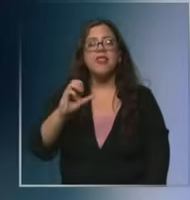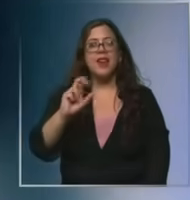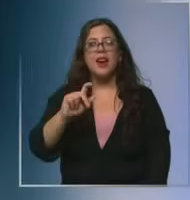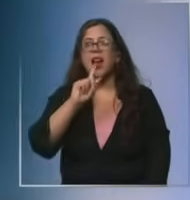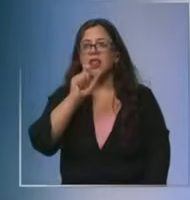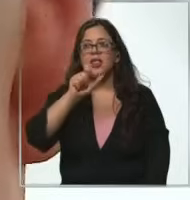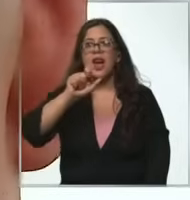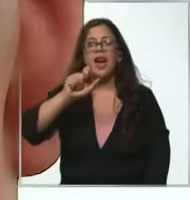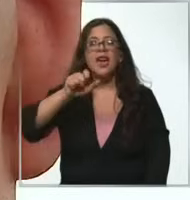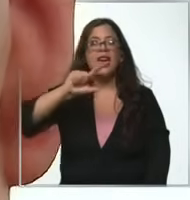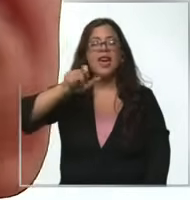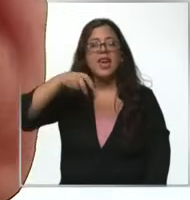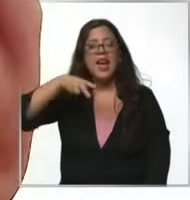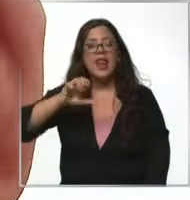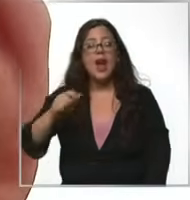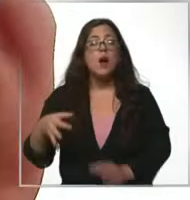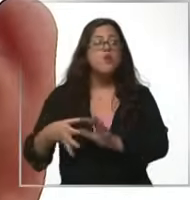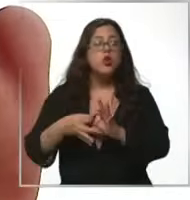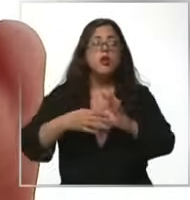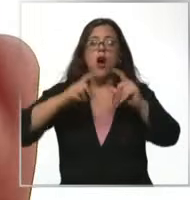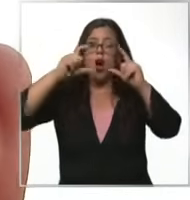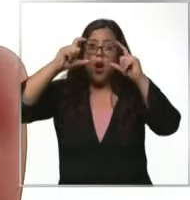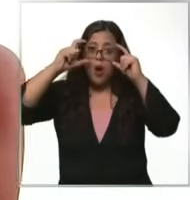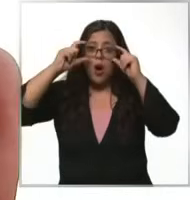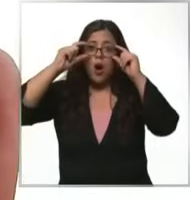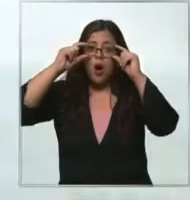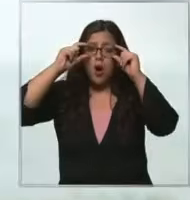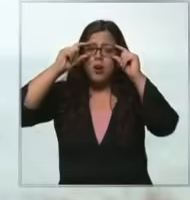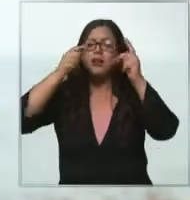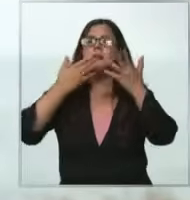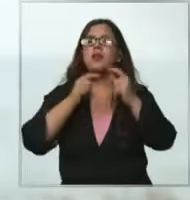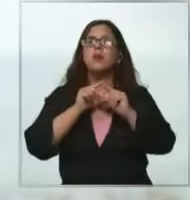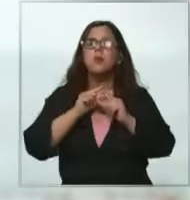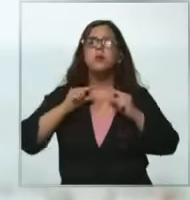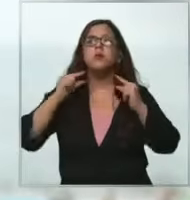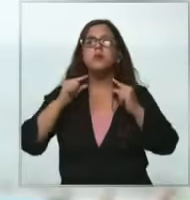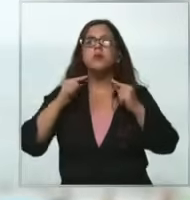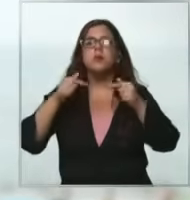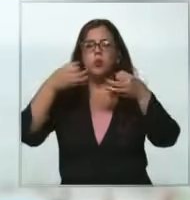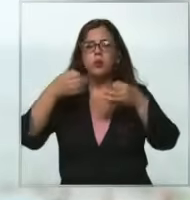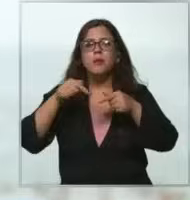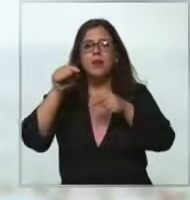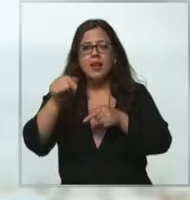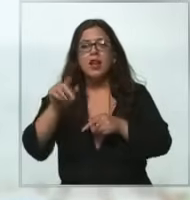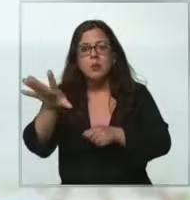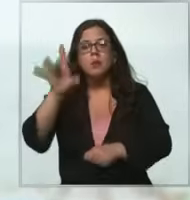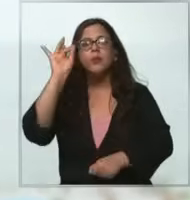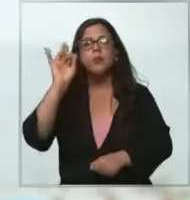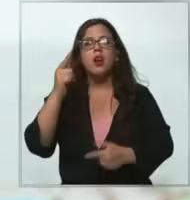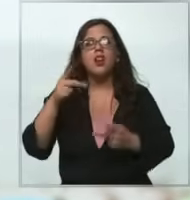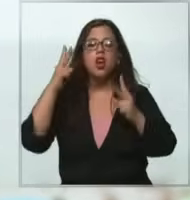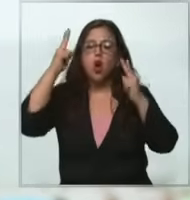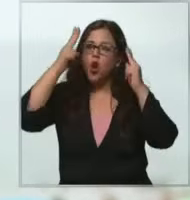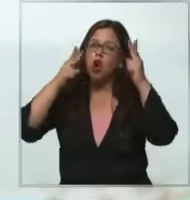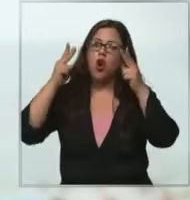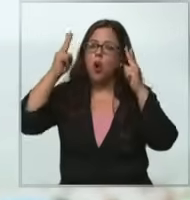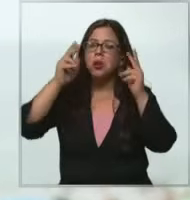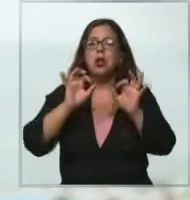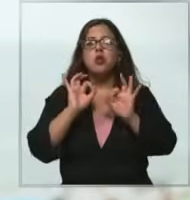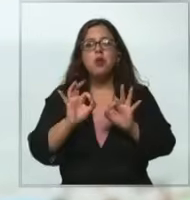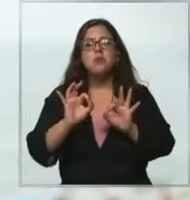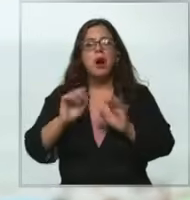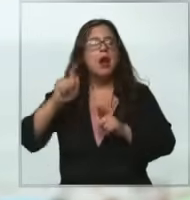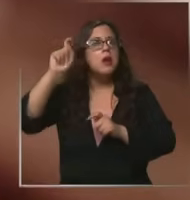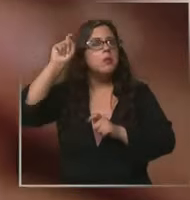sus vestimentas. Lo buscamos hasta que lo encontramos. Hago corte de pelo, tradicional,